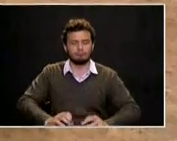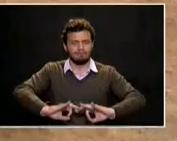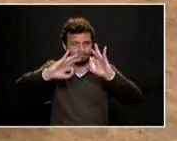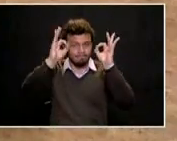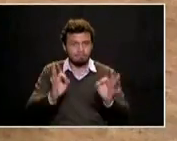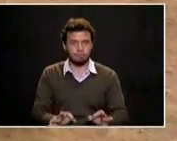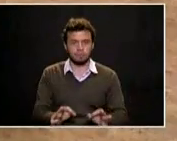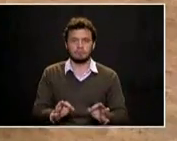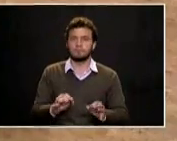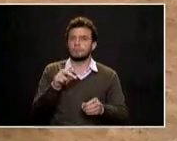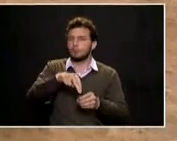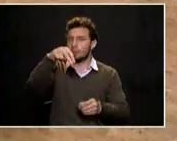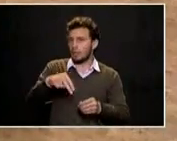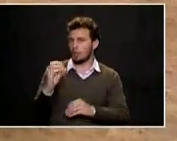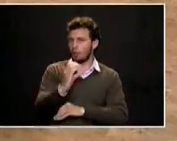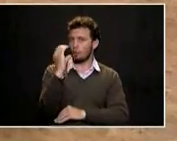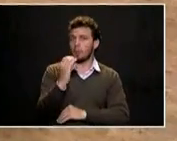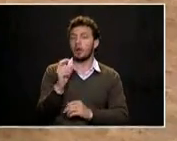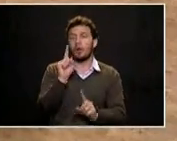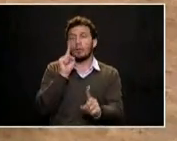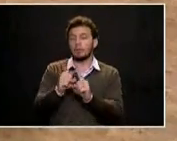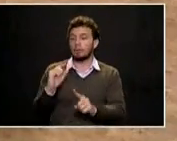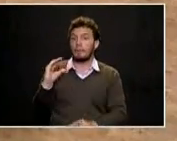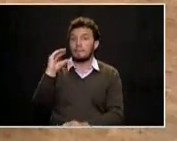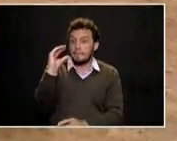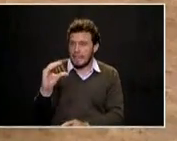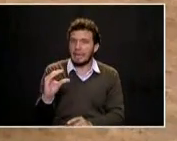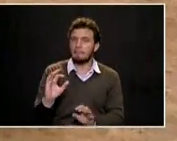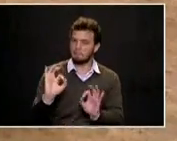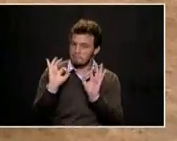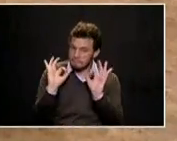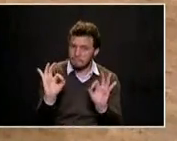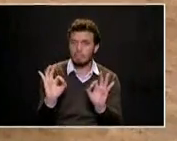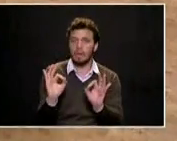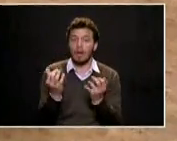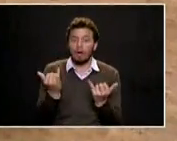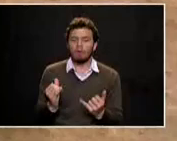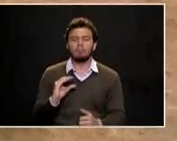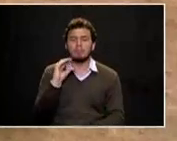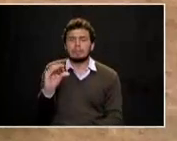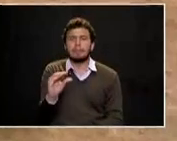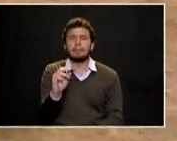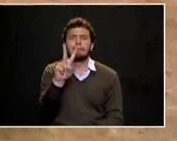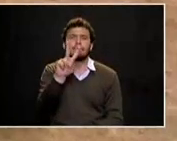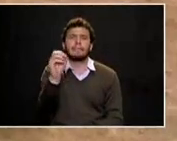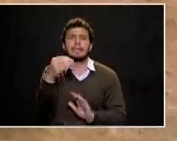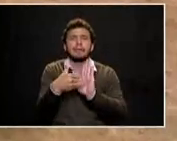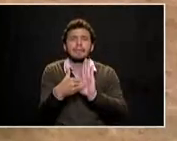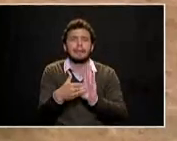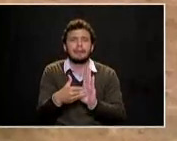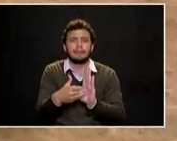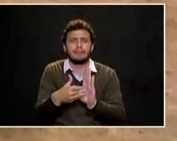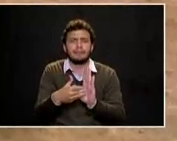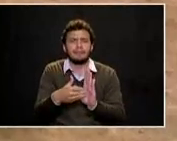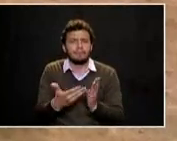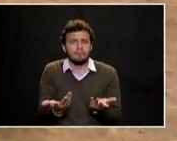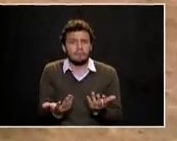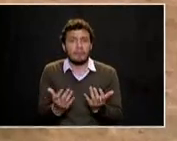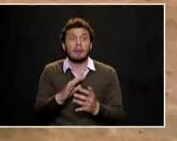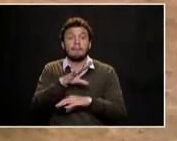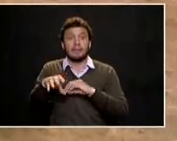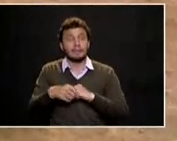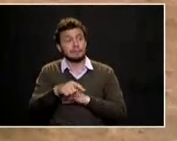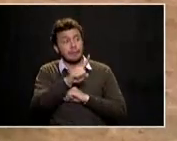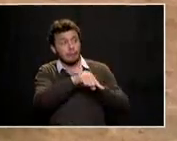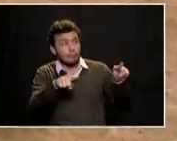les paguen lo que hay que pagarles. Hoy les pagan 20 mil pesos. Eso es un drama para ellos, pero también un empleo perdido para un colombiano, para alguien de